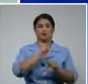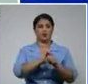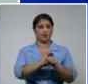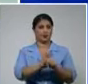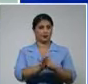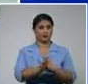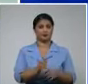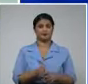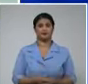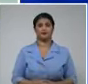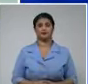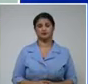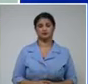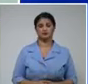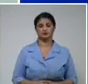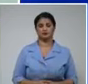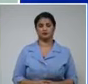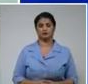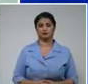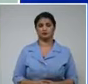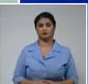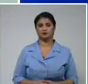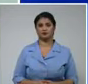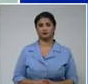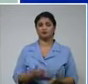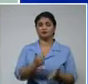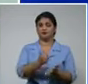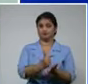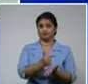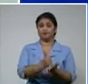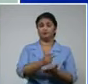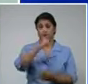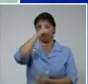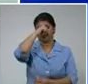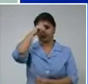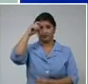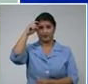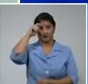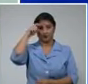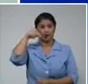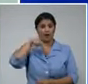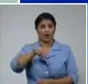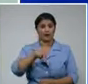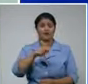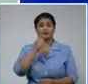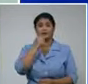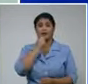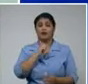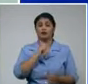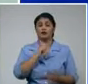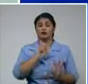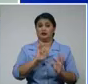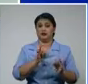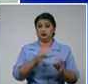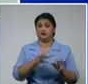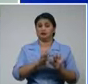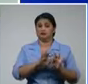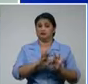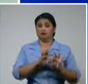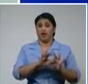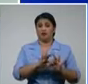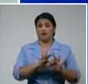autóctonos. Santi Espíritu, que además es donde tiene la mayor transmisión, la transmisión más importante,